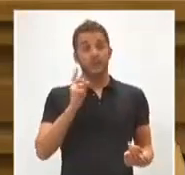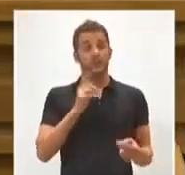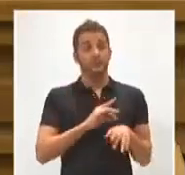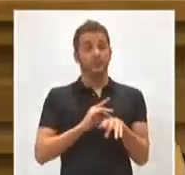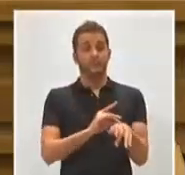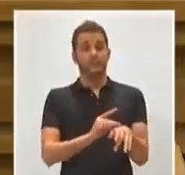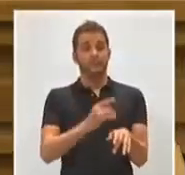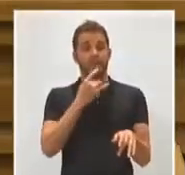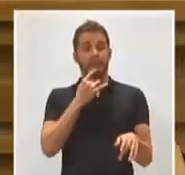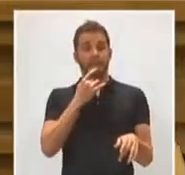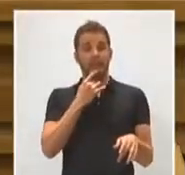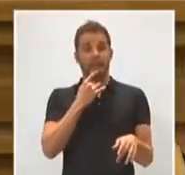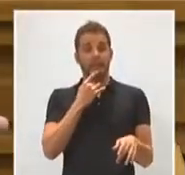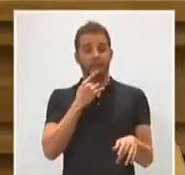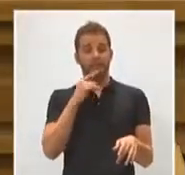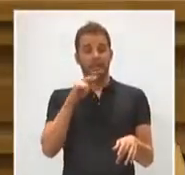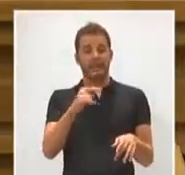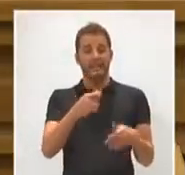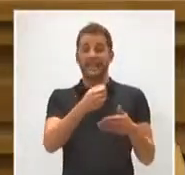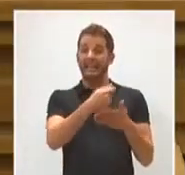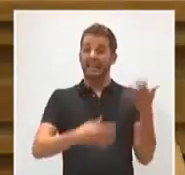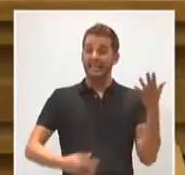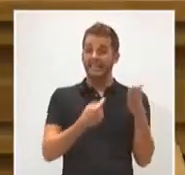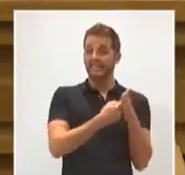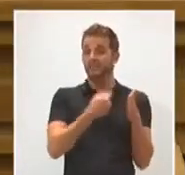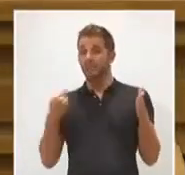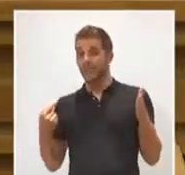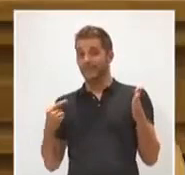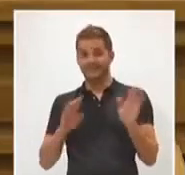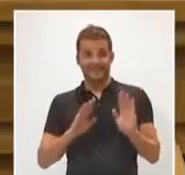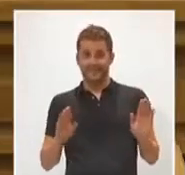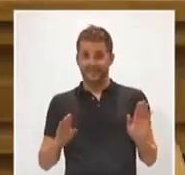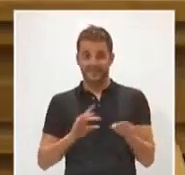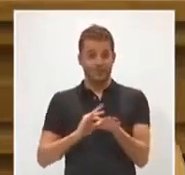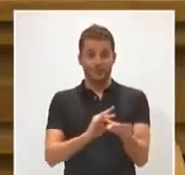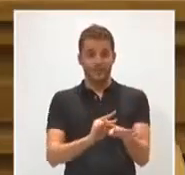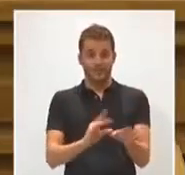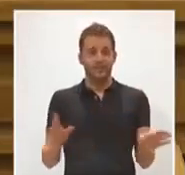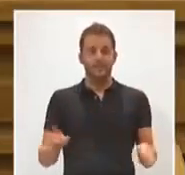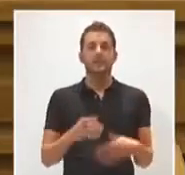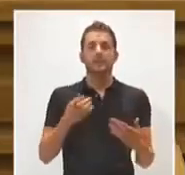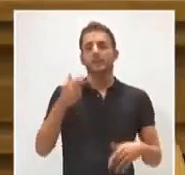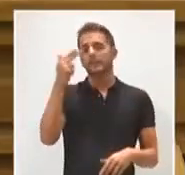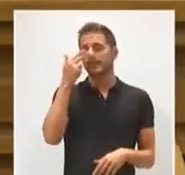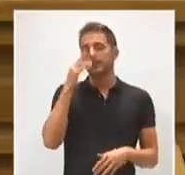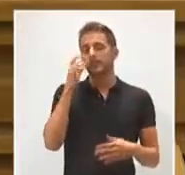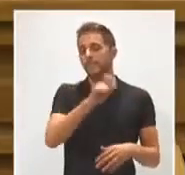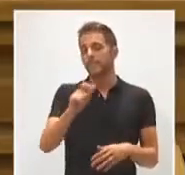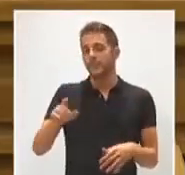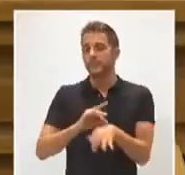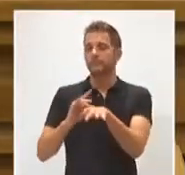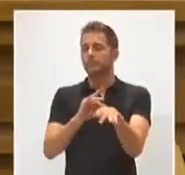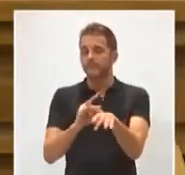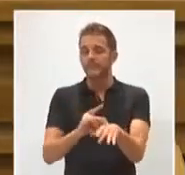cómo borrarse de las listas no quitarse del paro sino borrarse de las listas pero lo cierto es que interesa hay mucho que la gente se sienta orientada tutelada